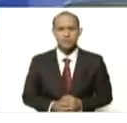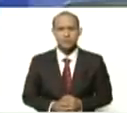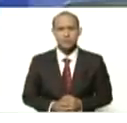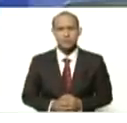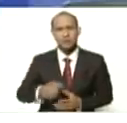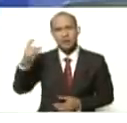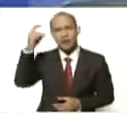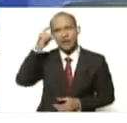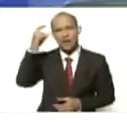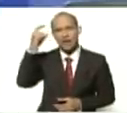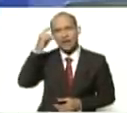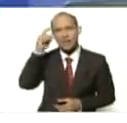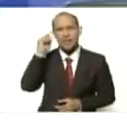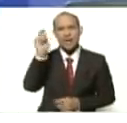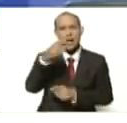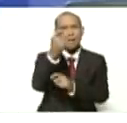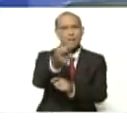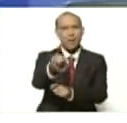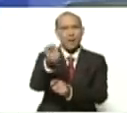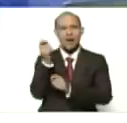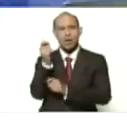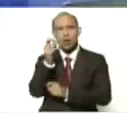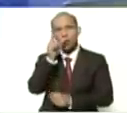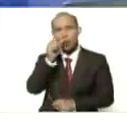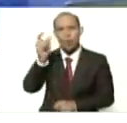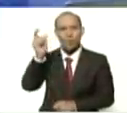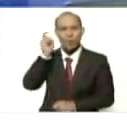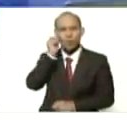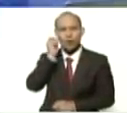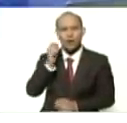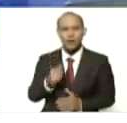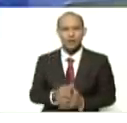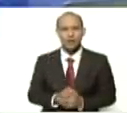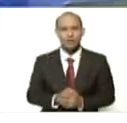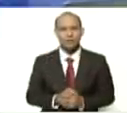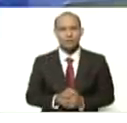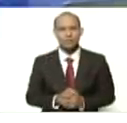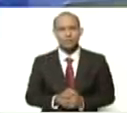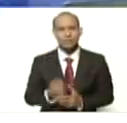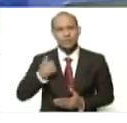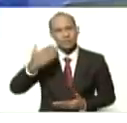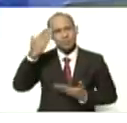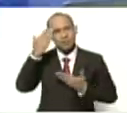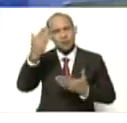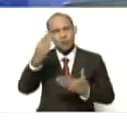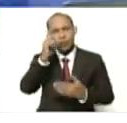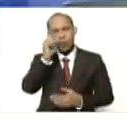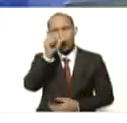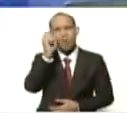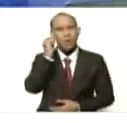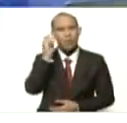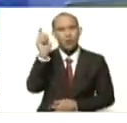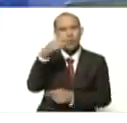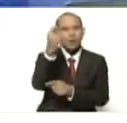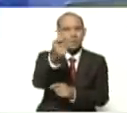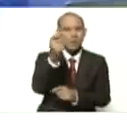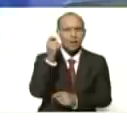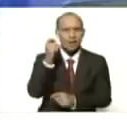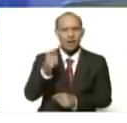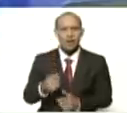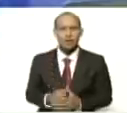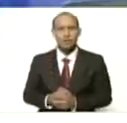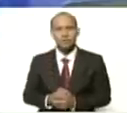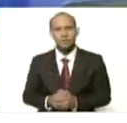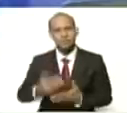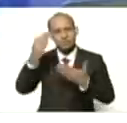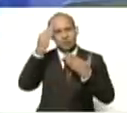el día del pescador y la pescadora artesanal me saludo a los pescadores a las